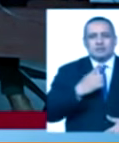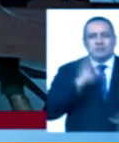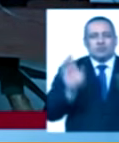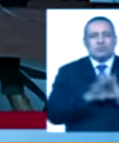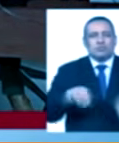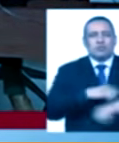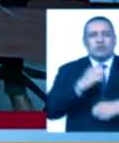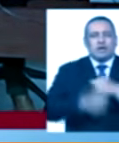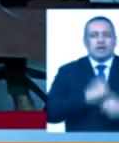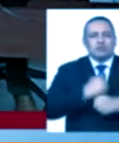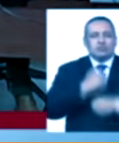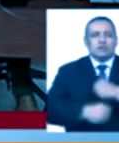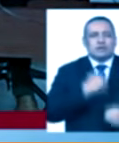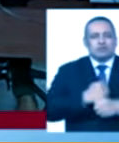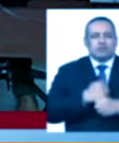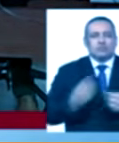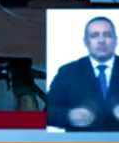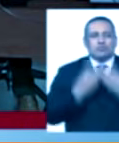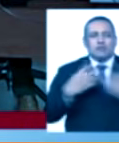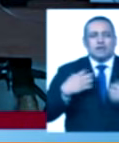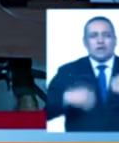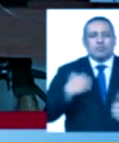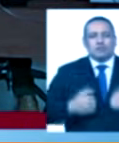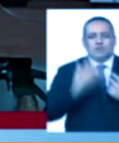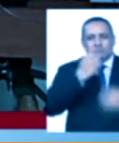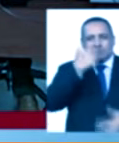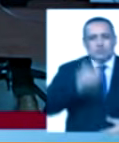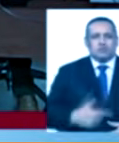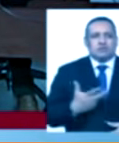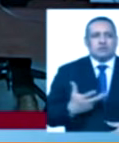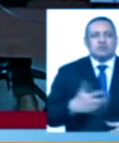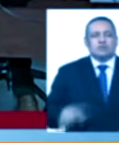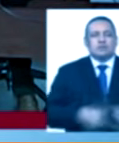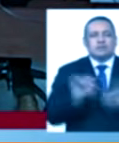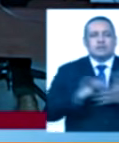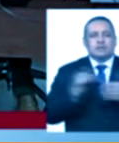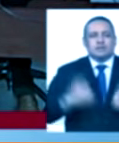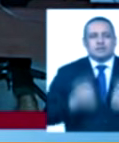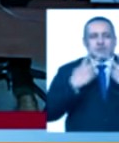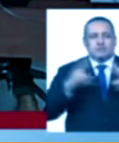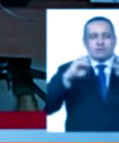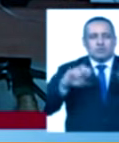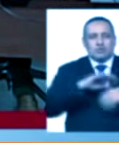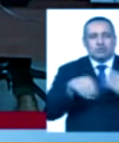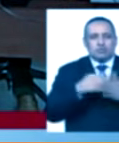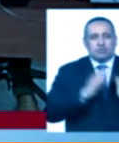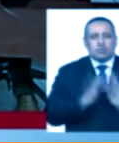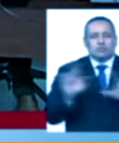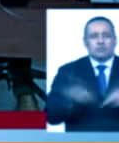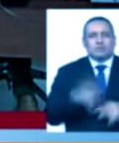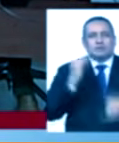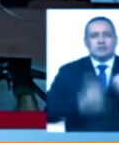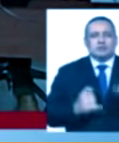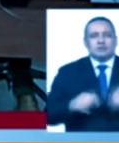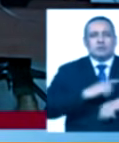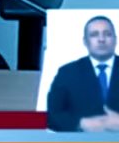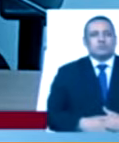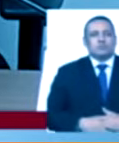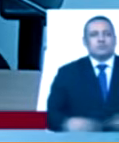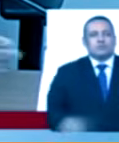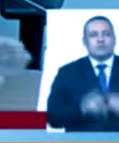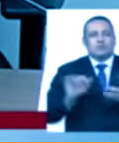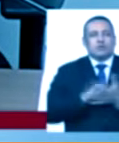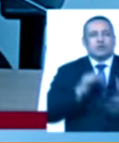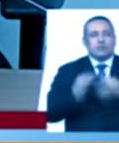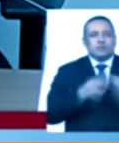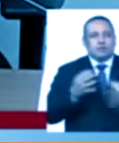que no duren año tras año. ¿Por qué la incomodidad ahora de mi persona? ¿Porque no les gusta que las investigaciones concluyan rápidamente? Conforme,